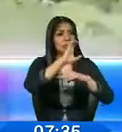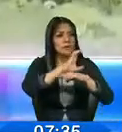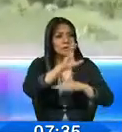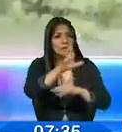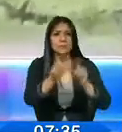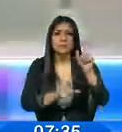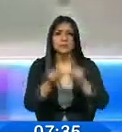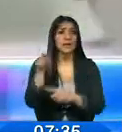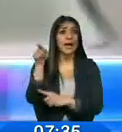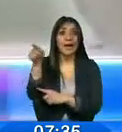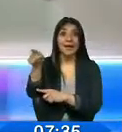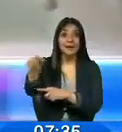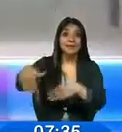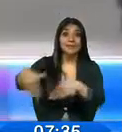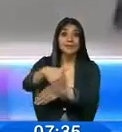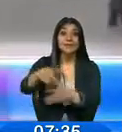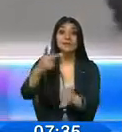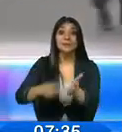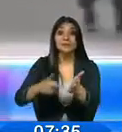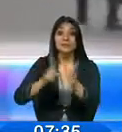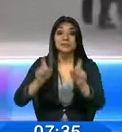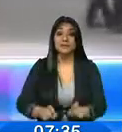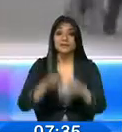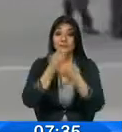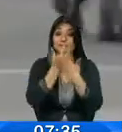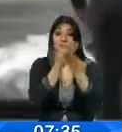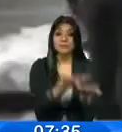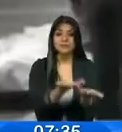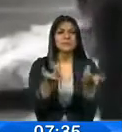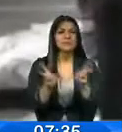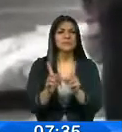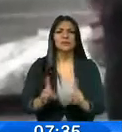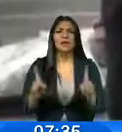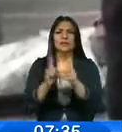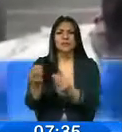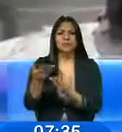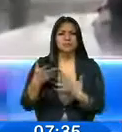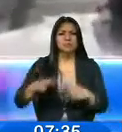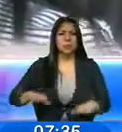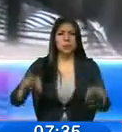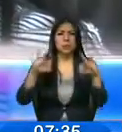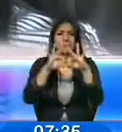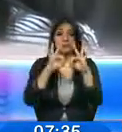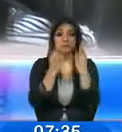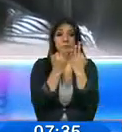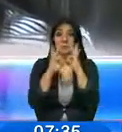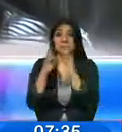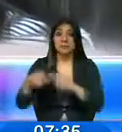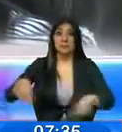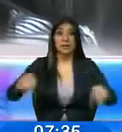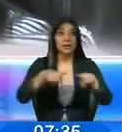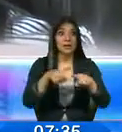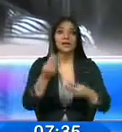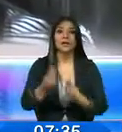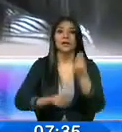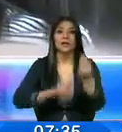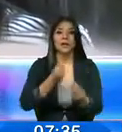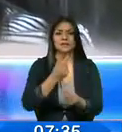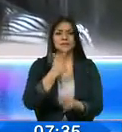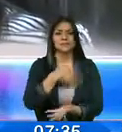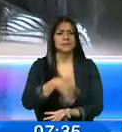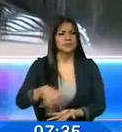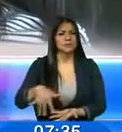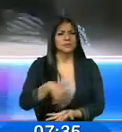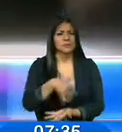lectores, esto está pasando en la frontera. También se recogen otros datos inéditos y que para los familiares de las víctimas no hacen más que aumentar sus